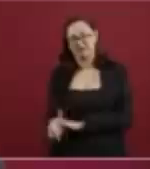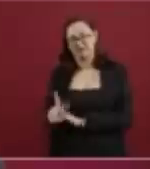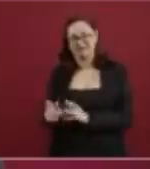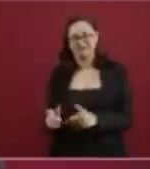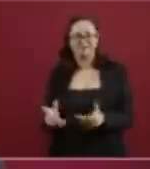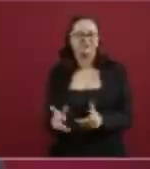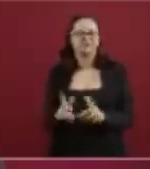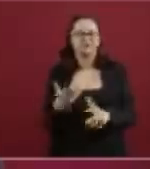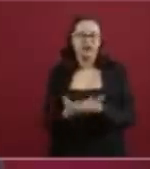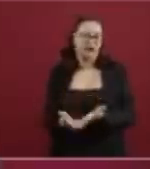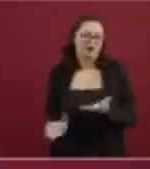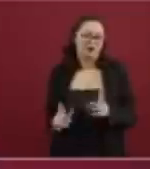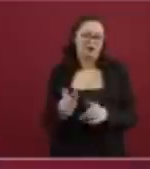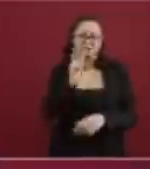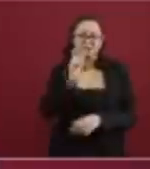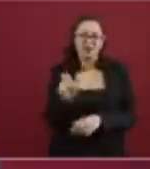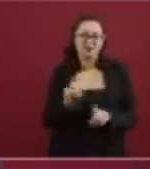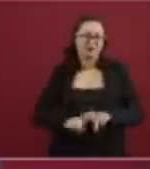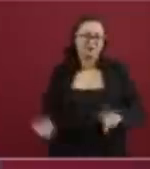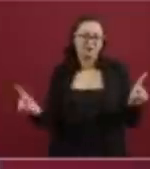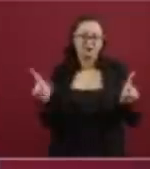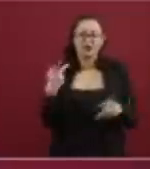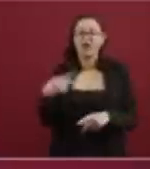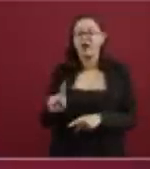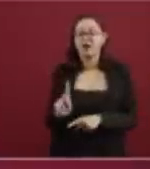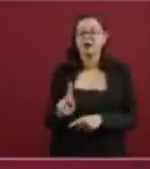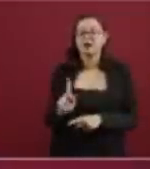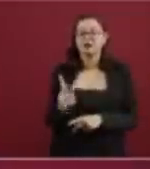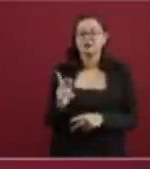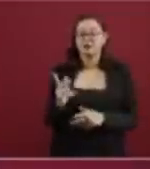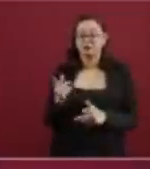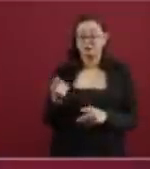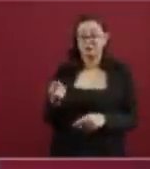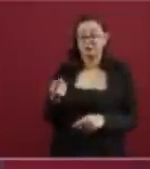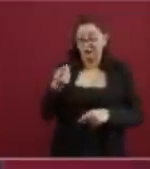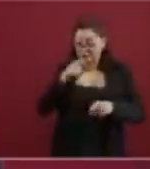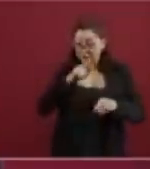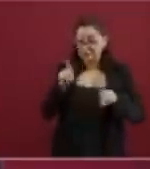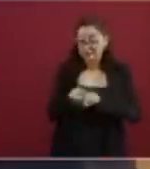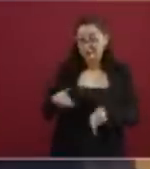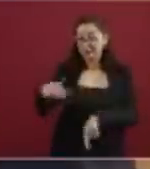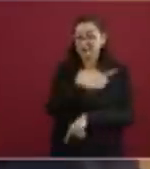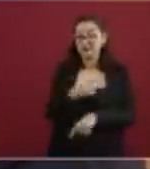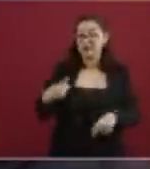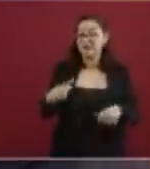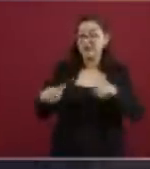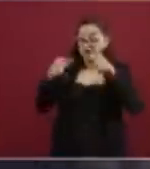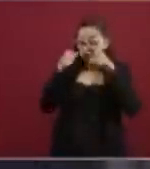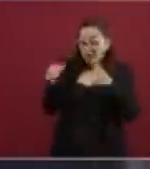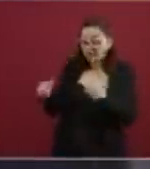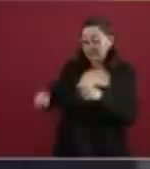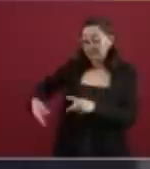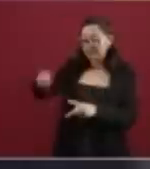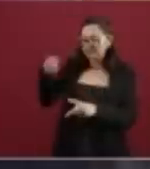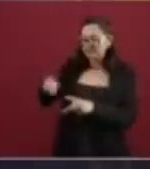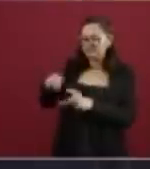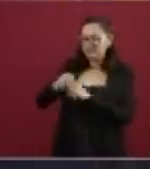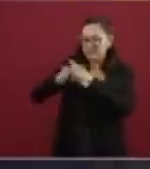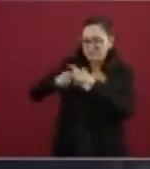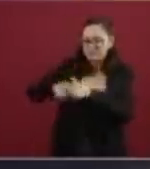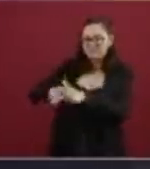eso, es atender las causas, en el fondo. O sea, ¿por qué los jóvenes